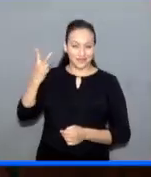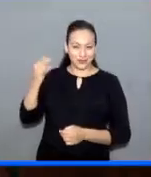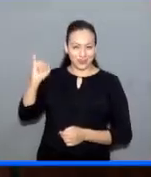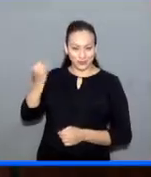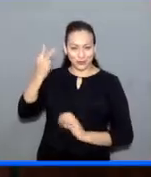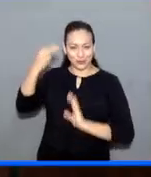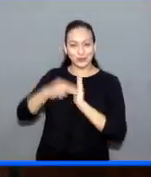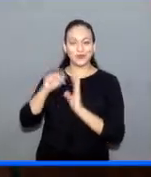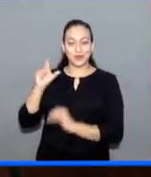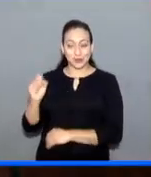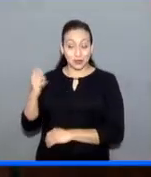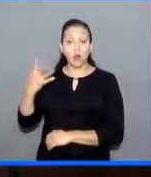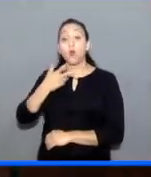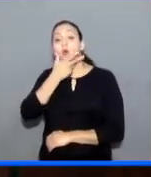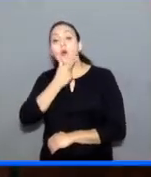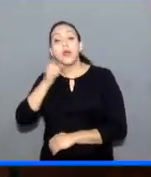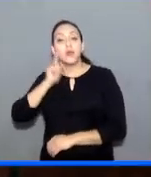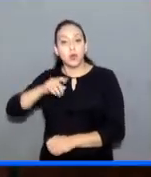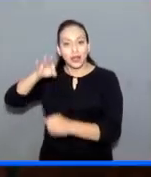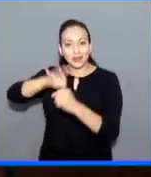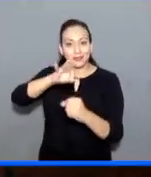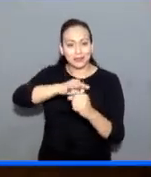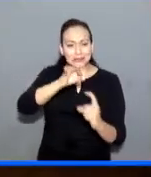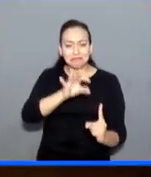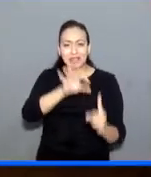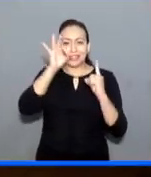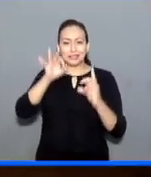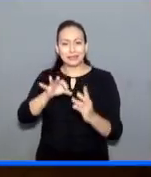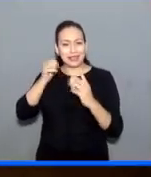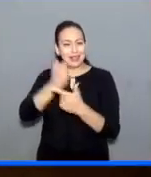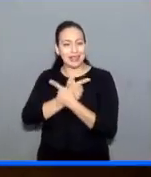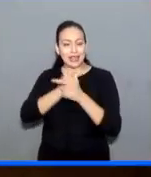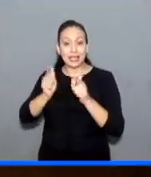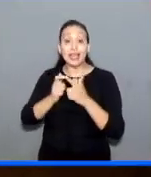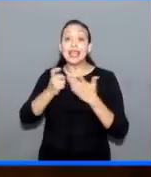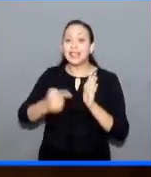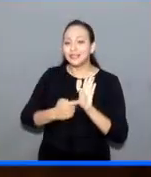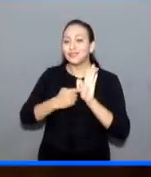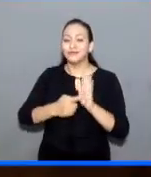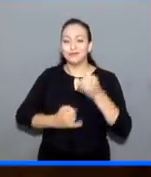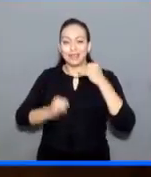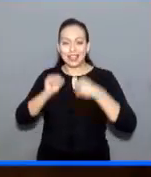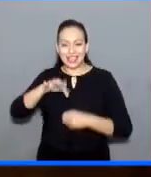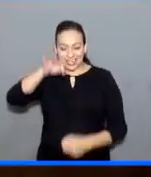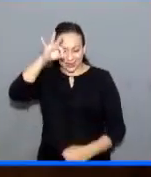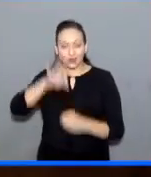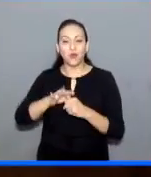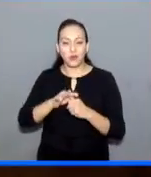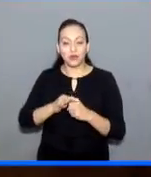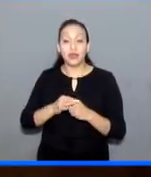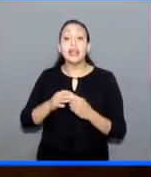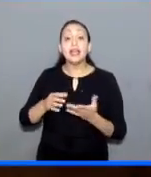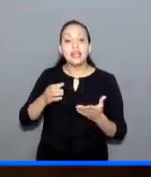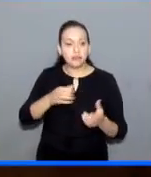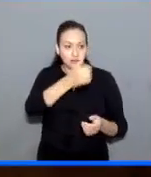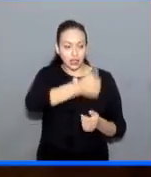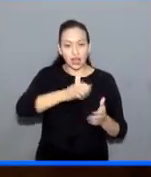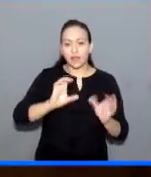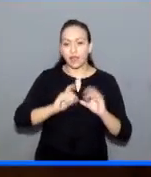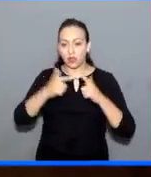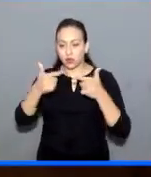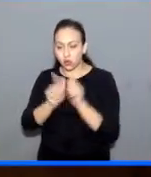2024 se respetara y tradujera en el número de curules correspondientes a cada partido político, de acuerdo con lo